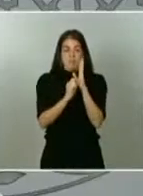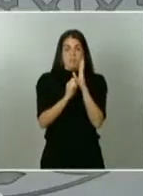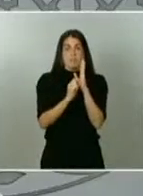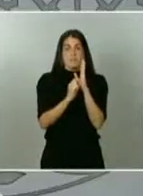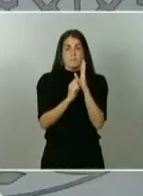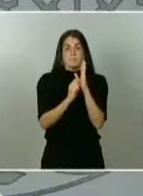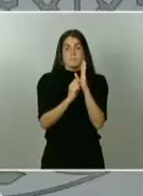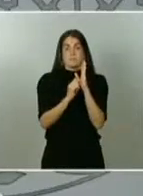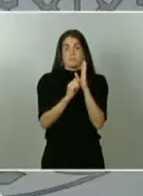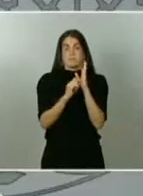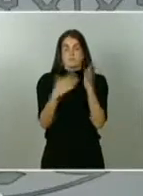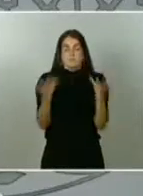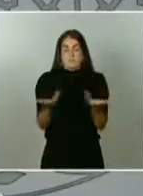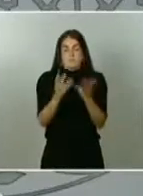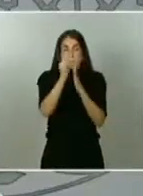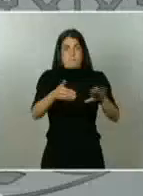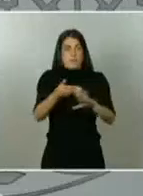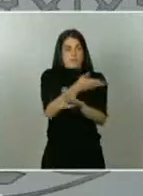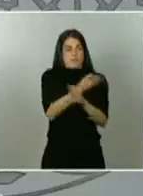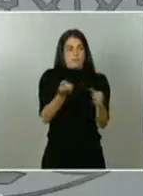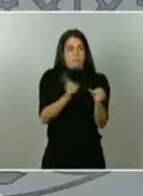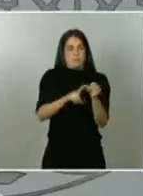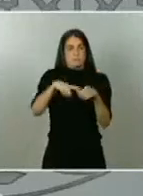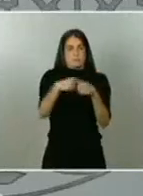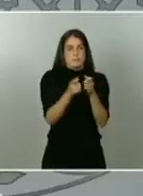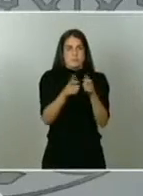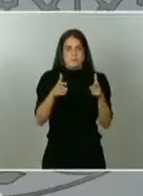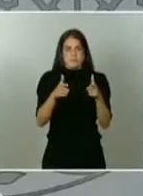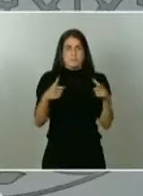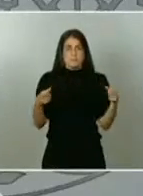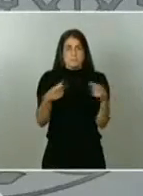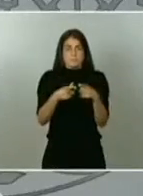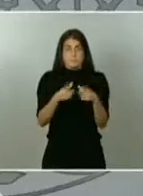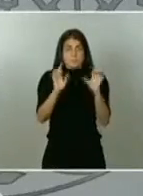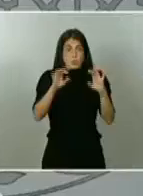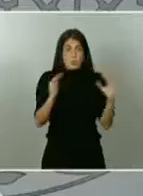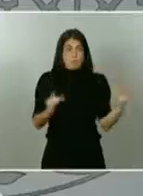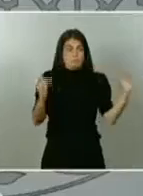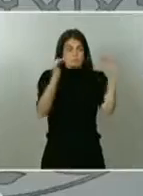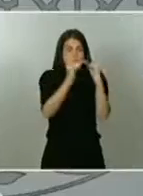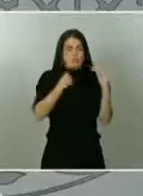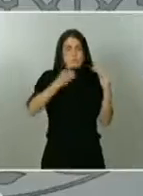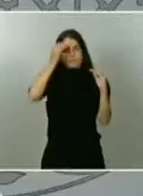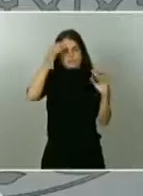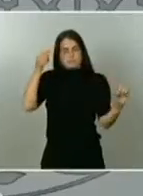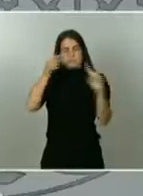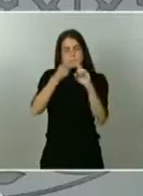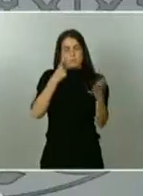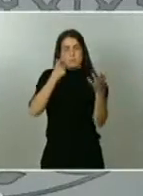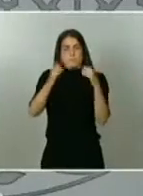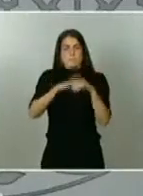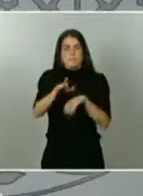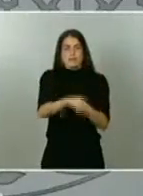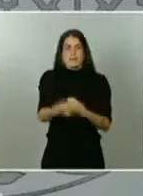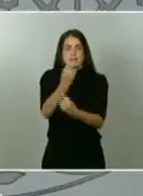los decretos de ERTE anteriores. Creemos que es el momento de poner más el acento en la reactivación económica,